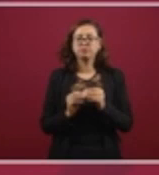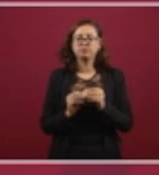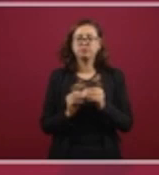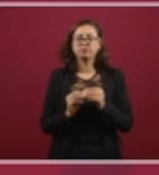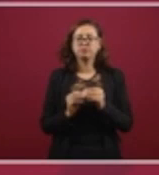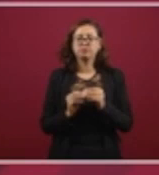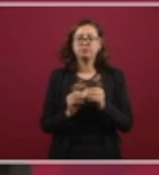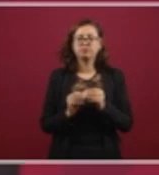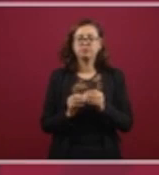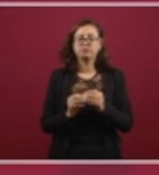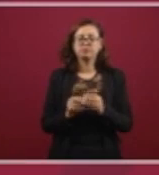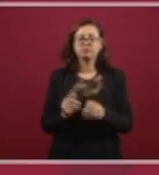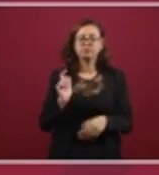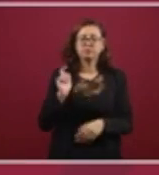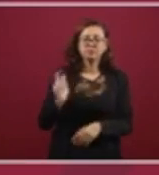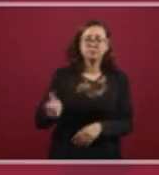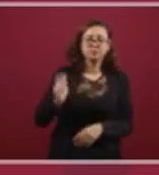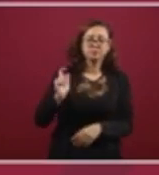una